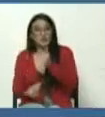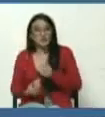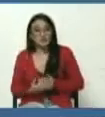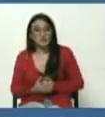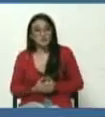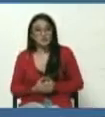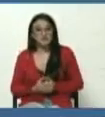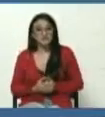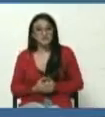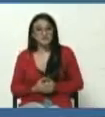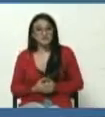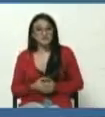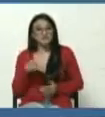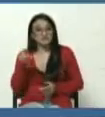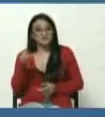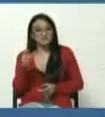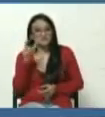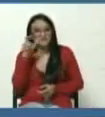López